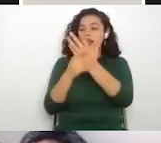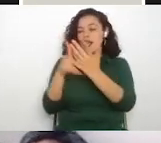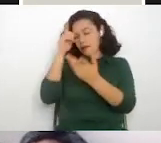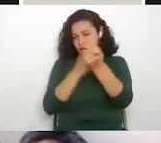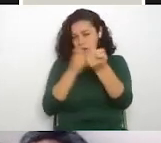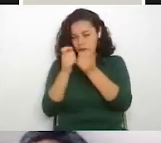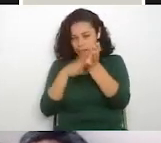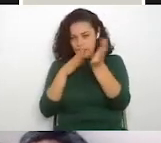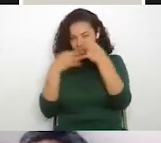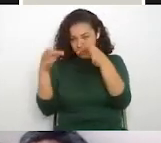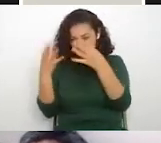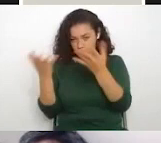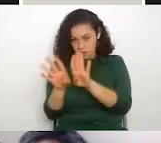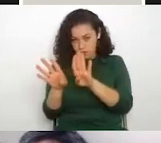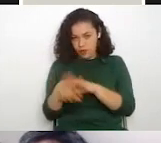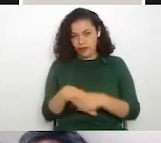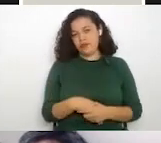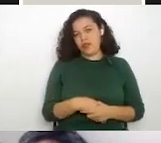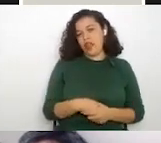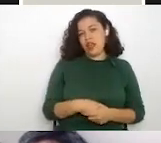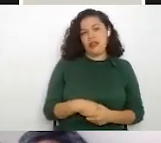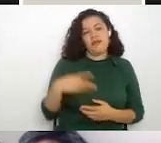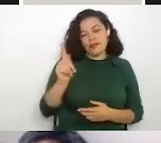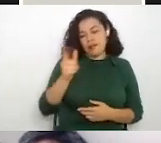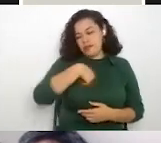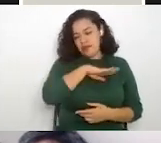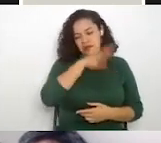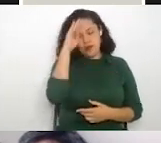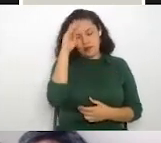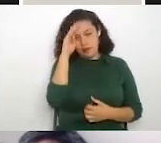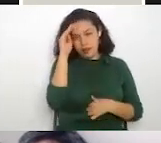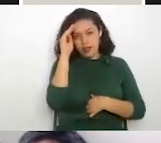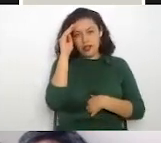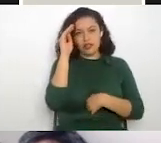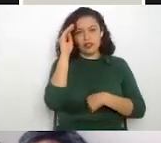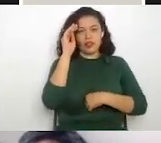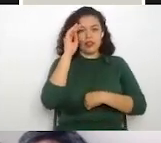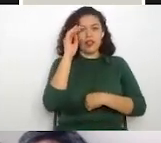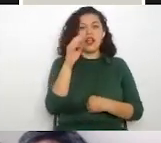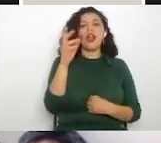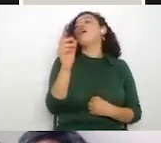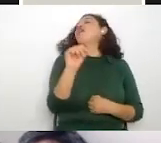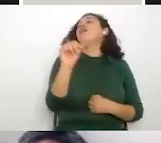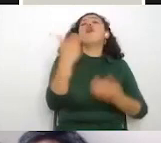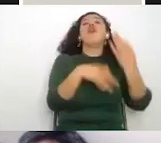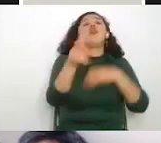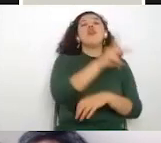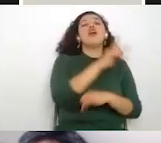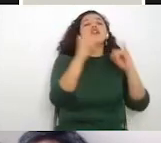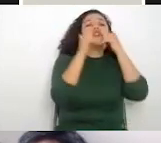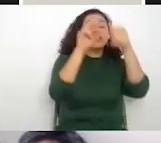los documentos. Sin embargo, bueno, aquí estamos considerando que no necesariamente todas las instituciones de asistencia